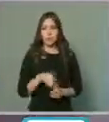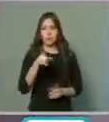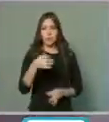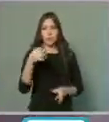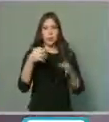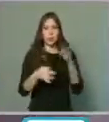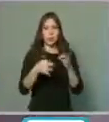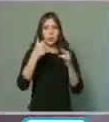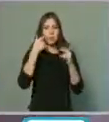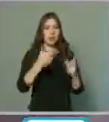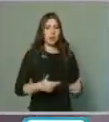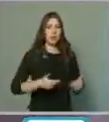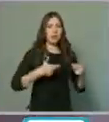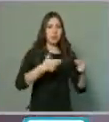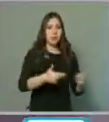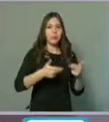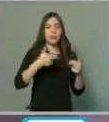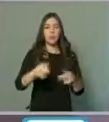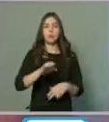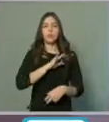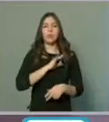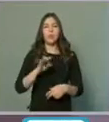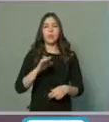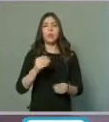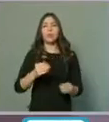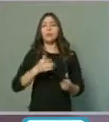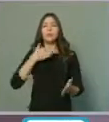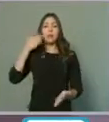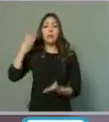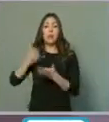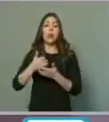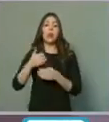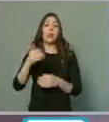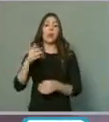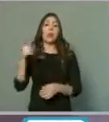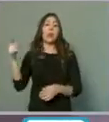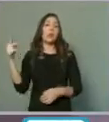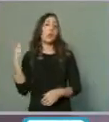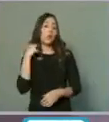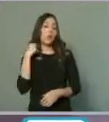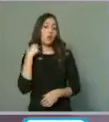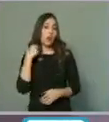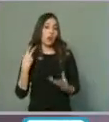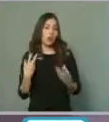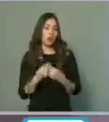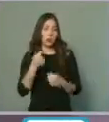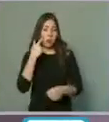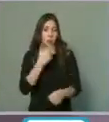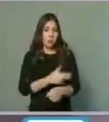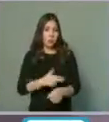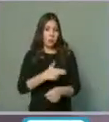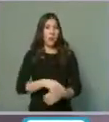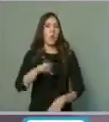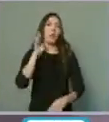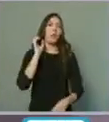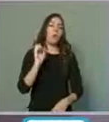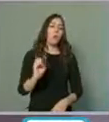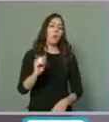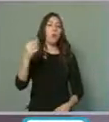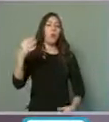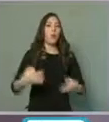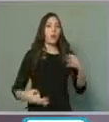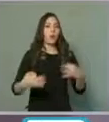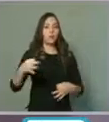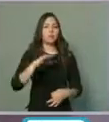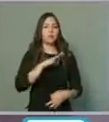se va a hablar de todos esos temas, se pueden llevar esos procedimientos ante notario o ante un juez. Pero siempre, cuando va a haber este tema de remoción del albacea por incumplimiento de